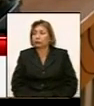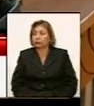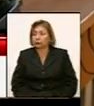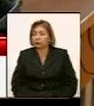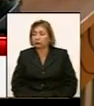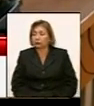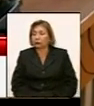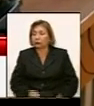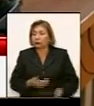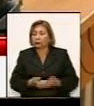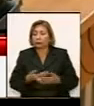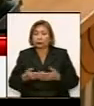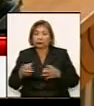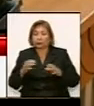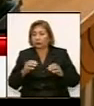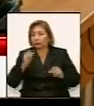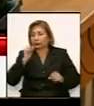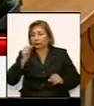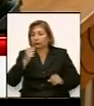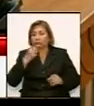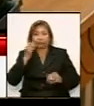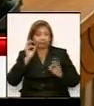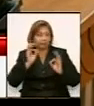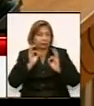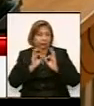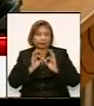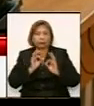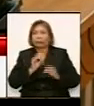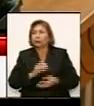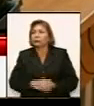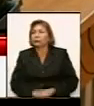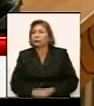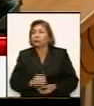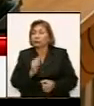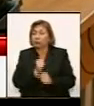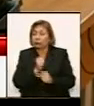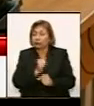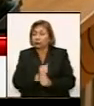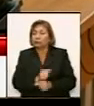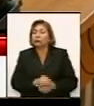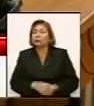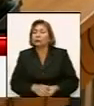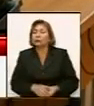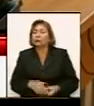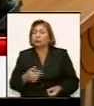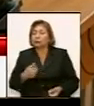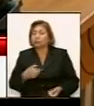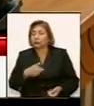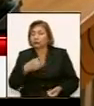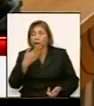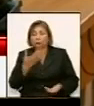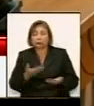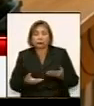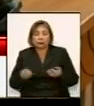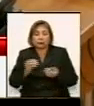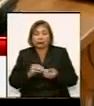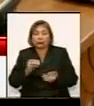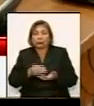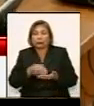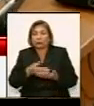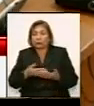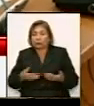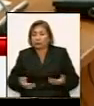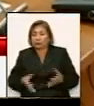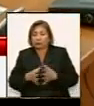Muchísimas gracias a Hiperderecho por este estupendo trabajo. Creo que nos da insumos para